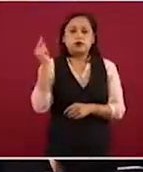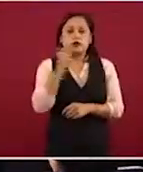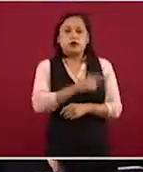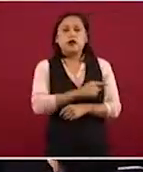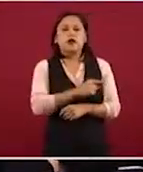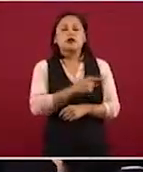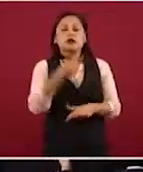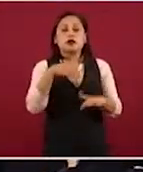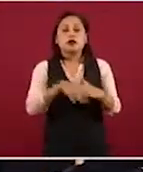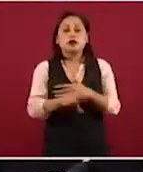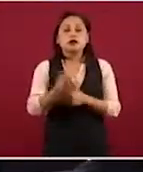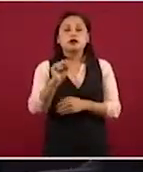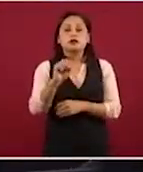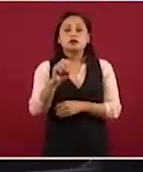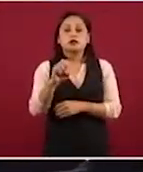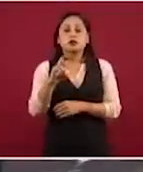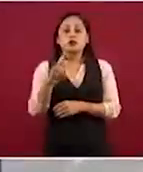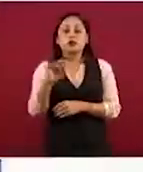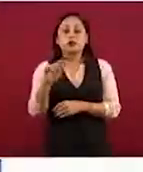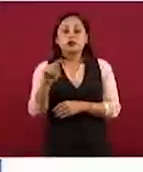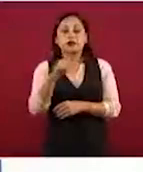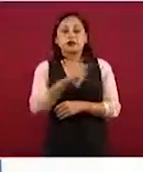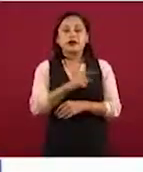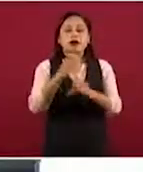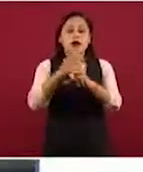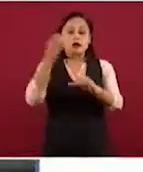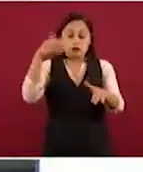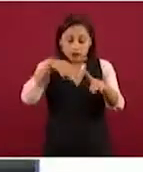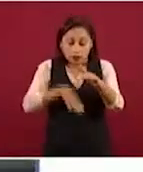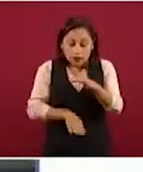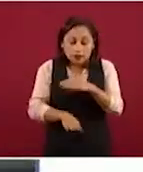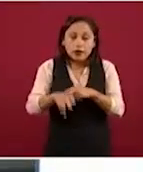¿verdad? Debajo de los asientos de un autobús, la que sigue.